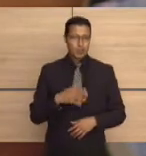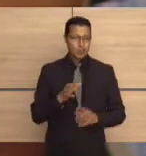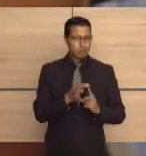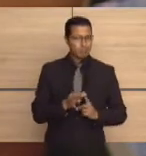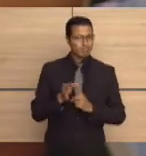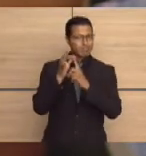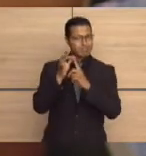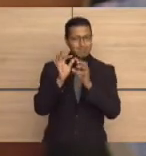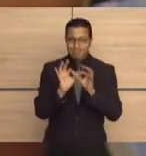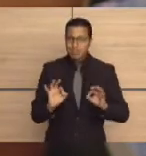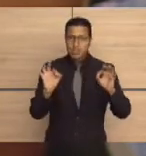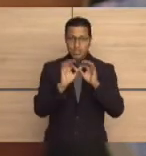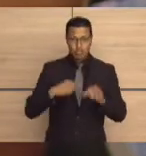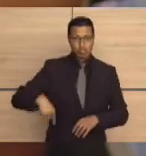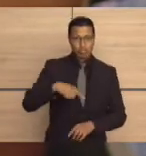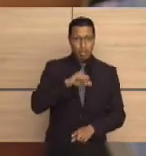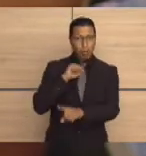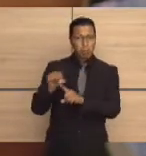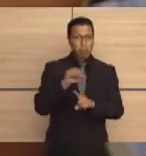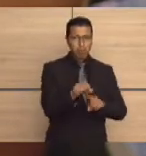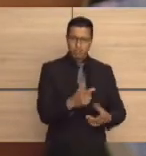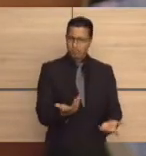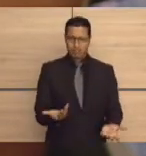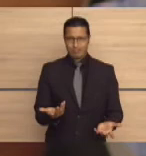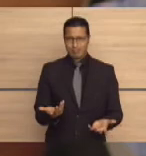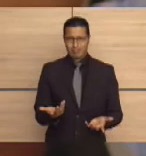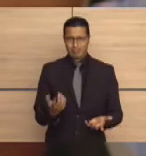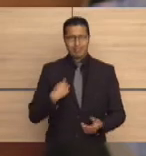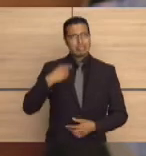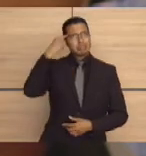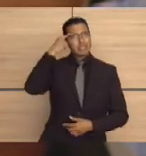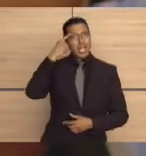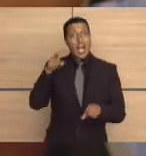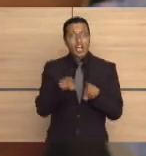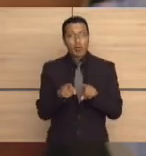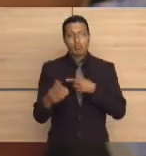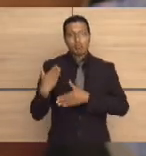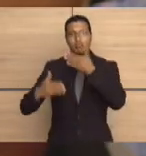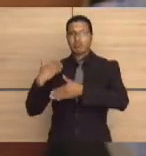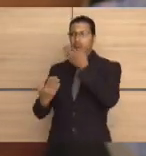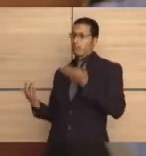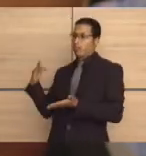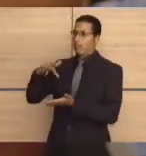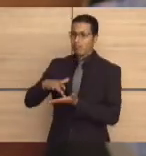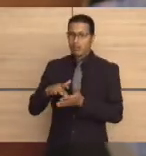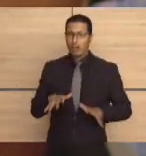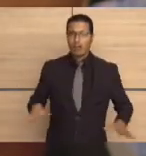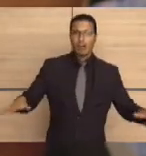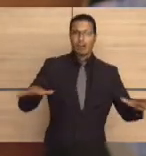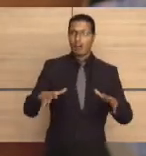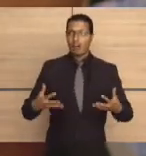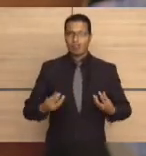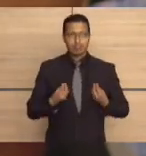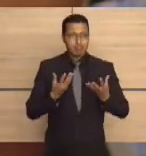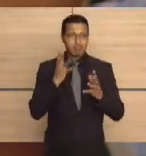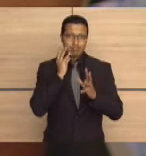no tenemos derecho a olvidar. Nadie está pretendiendo que vamos a volver a vivir en cierto sentido, y dado lo que vive